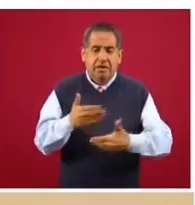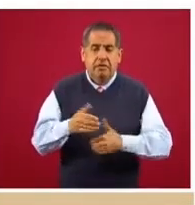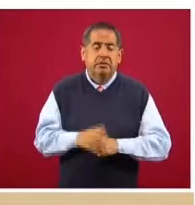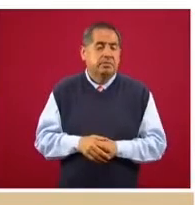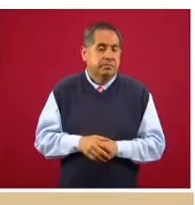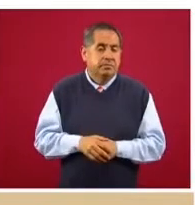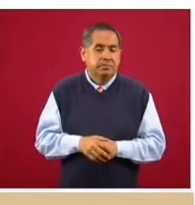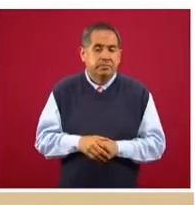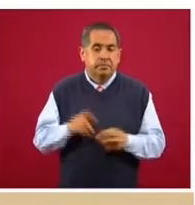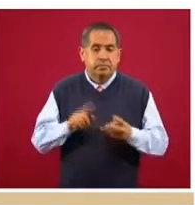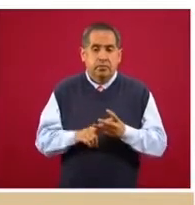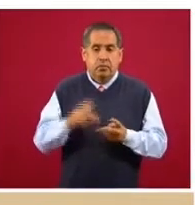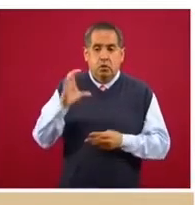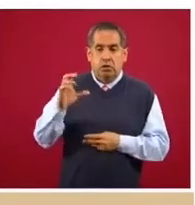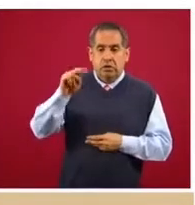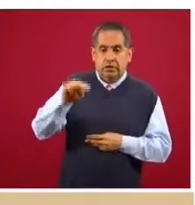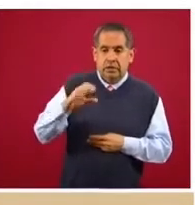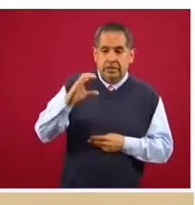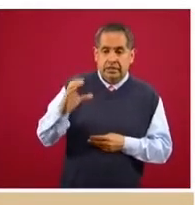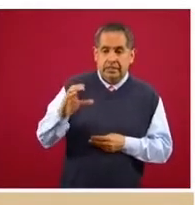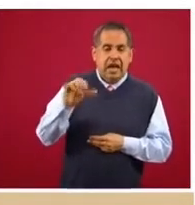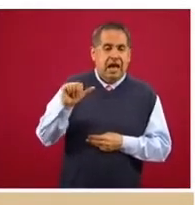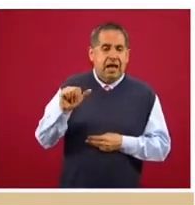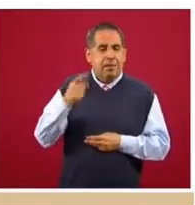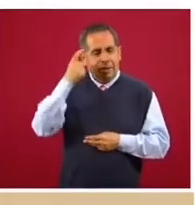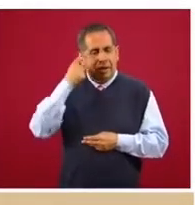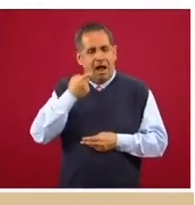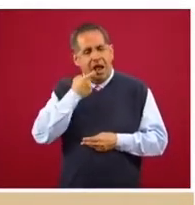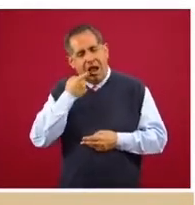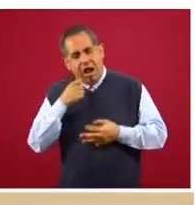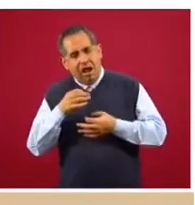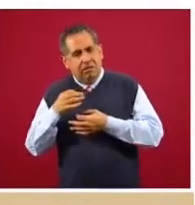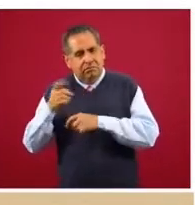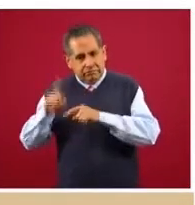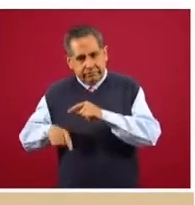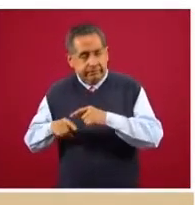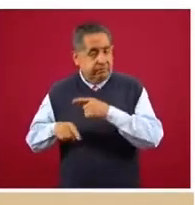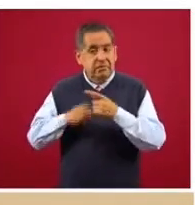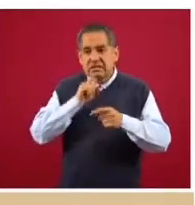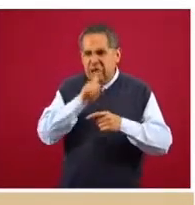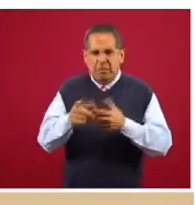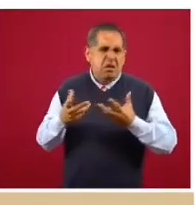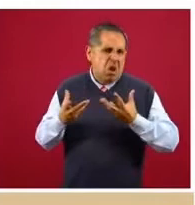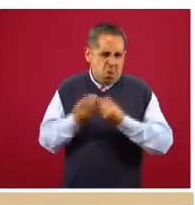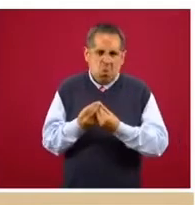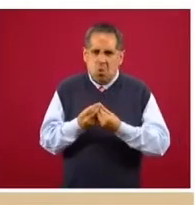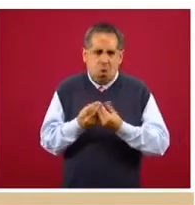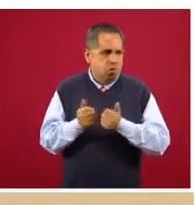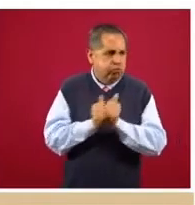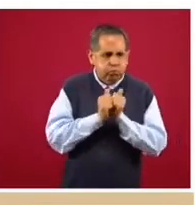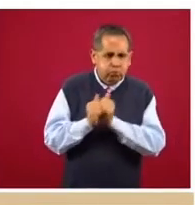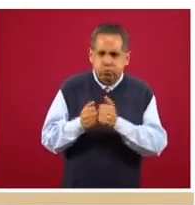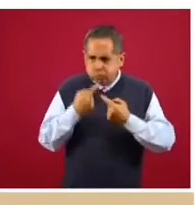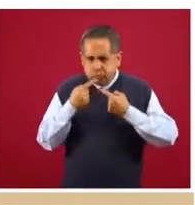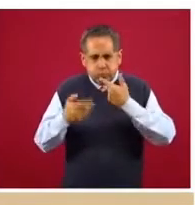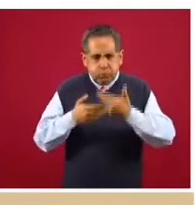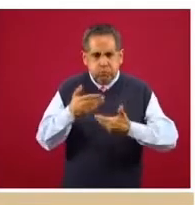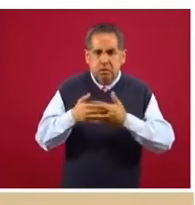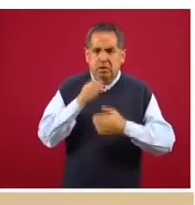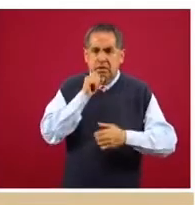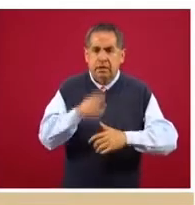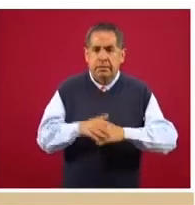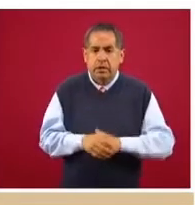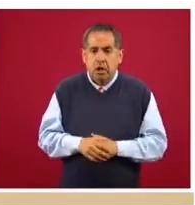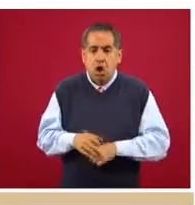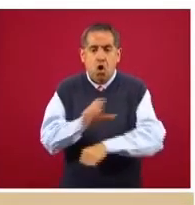proceso. El Consejo Nacional contra las Adicciones, que también han estado muy de cerca en cada paso que hemos dado.